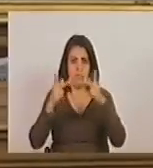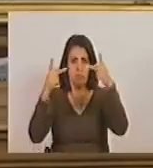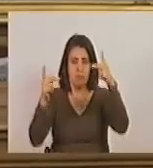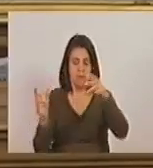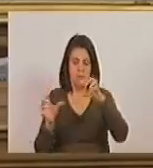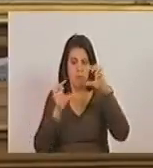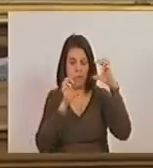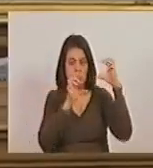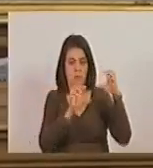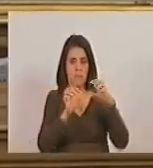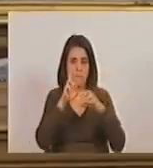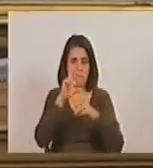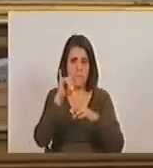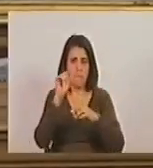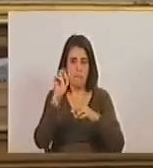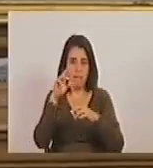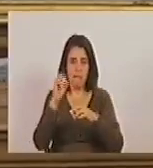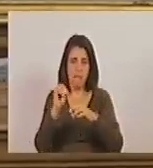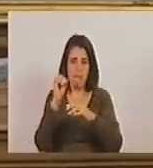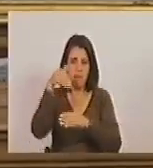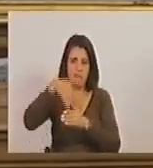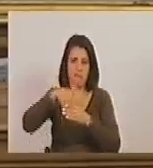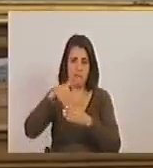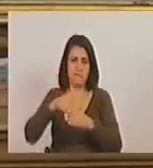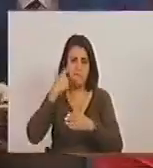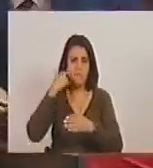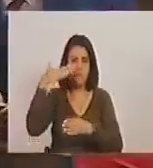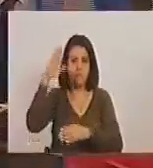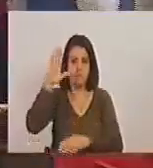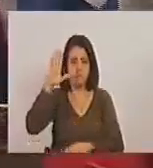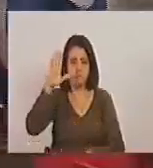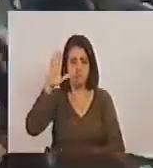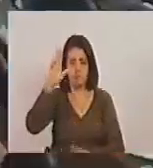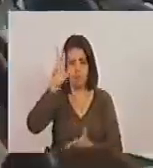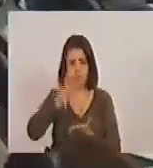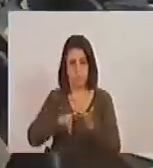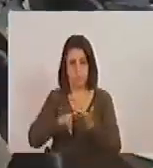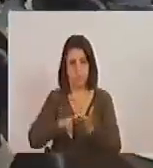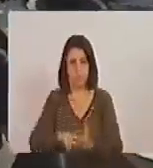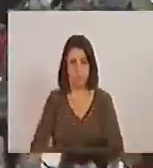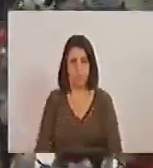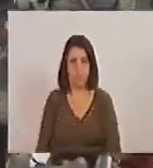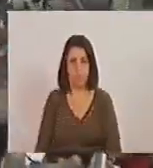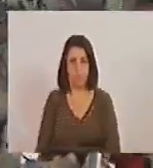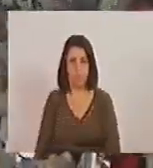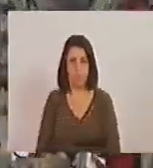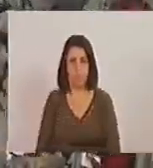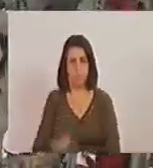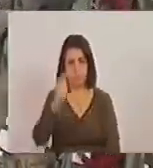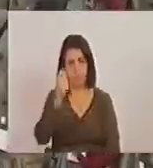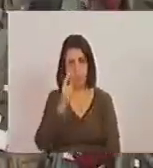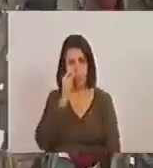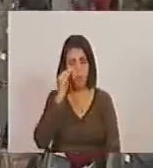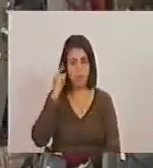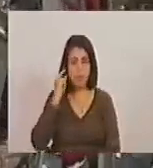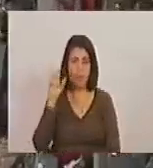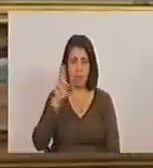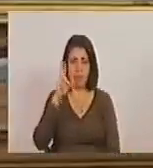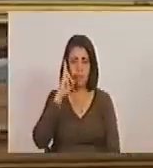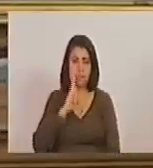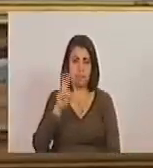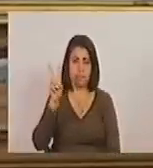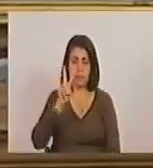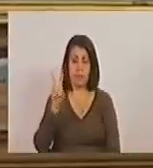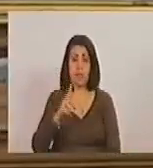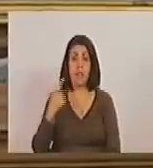propuesto por el diputado Ricardo Ríos, sírvanse a manifestar con la señal de costumbre. Queda aprobado. Las diputadas y diputados de la República